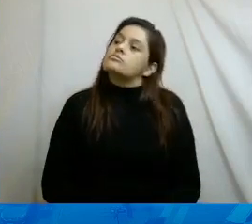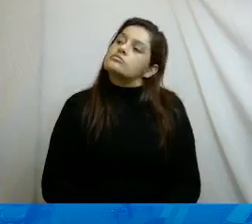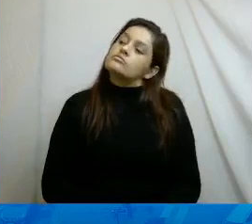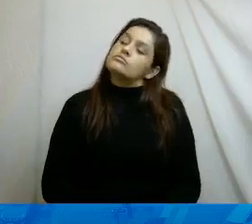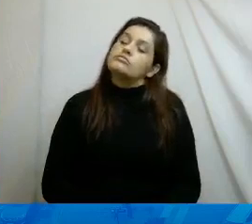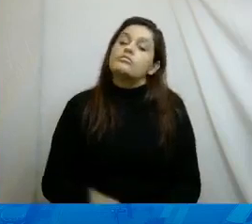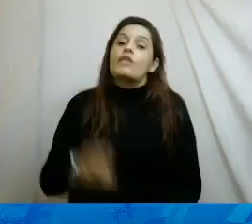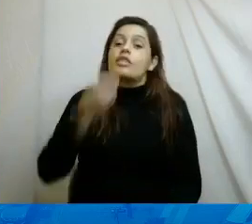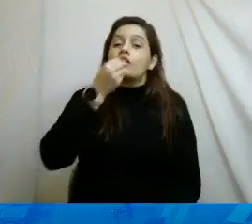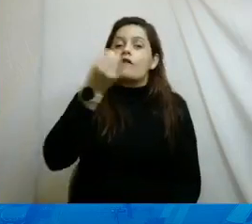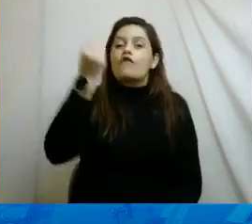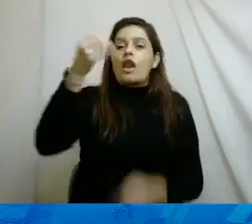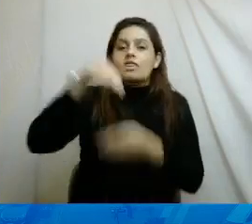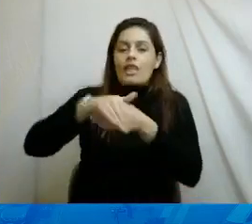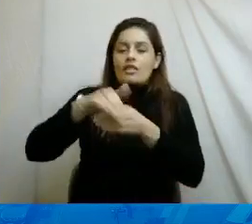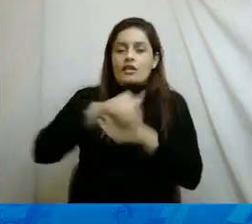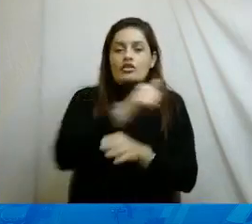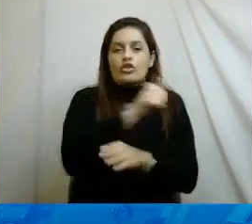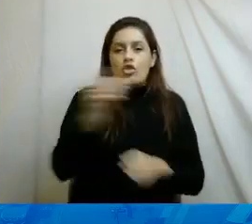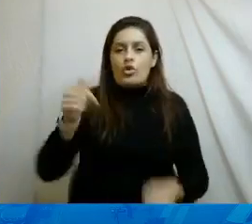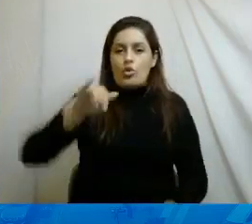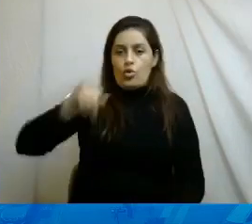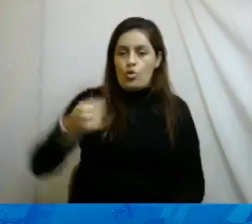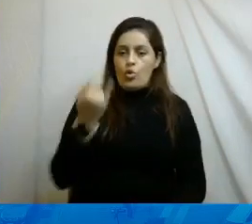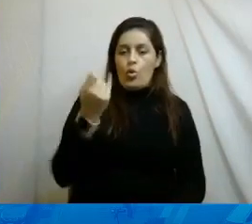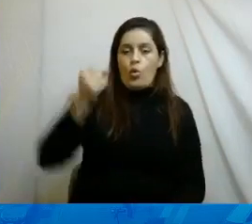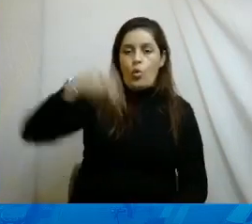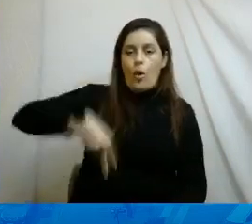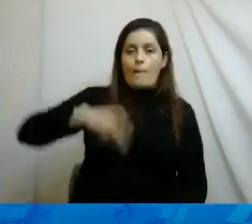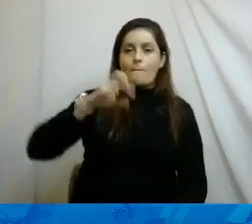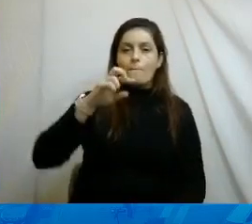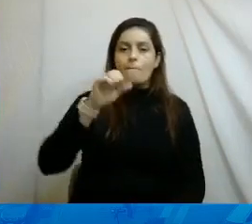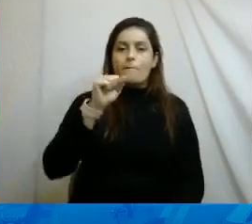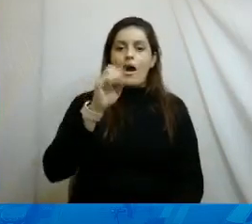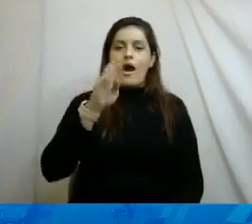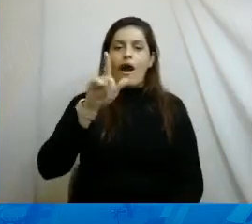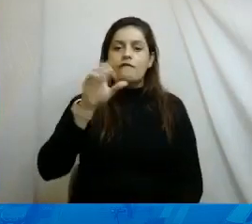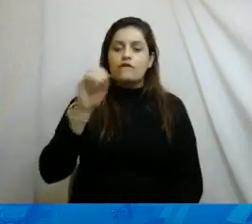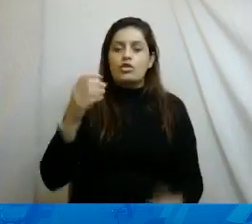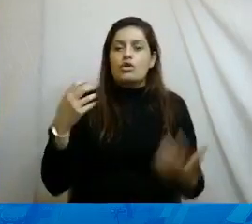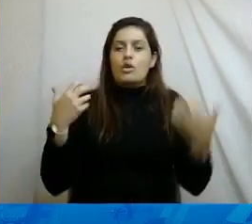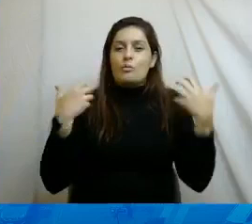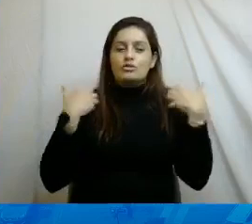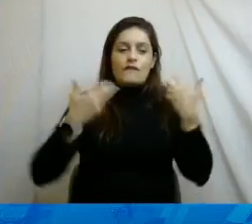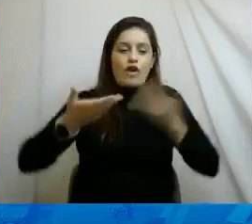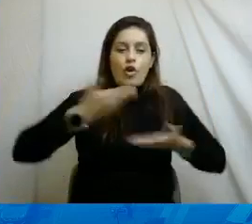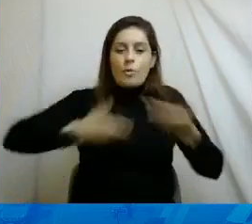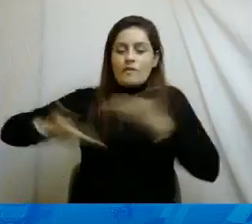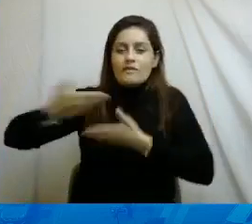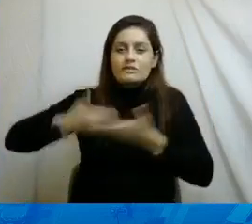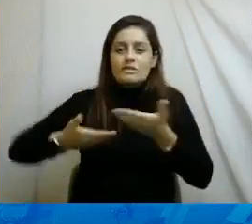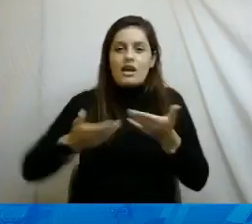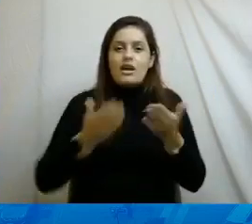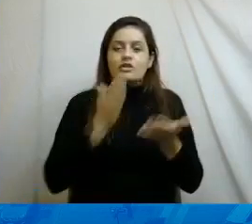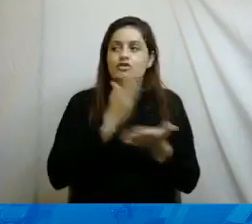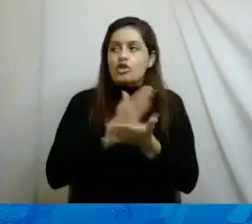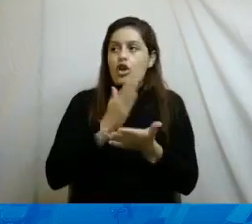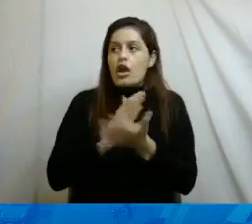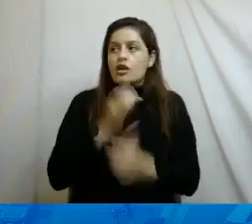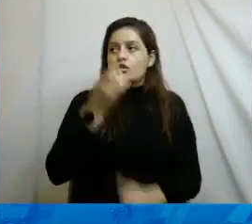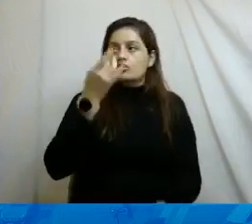Buenas tardes a todos y a todas. Juan Pablo Cuevas Leiva, encargado de convivencia escolar y trabajador social de la escuela. Solo hacer